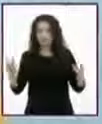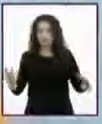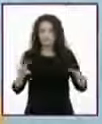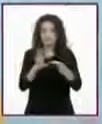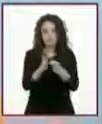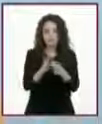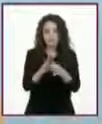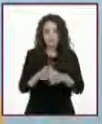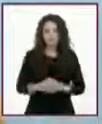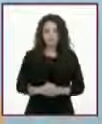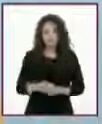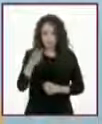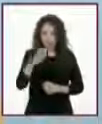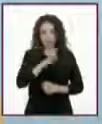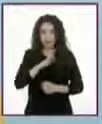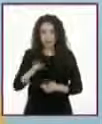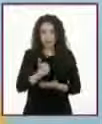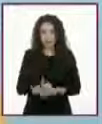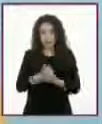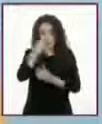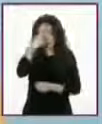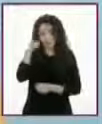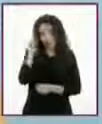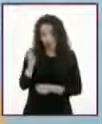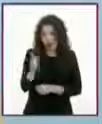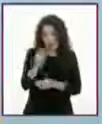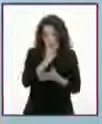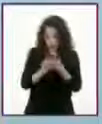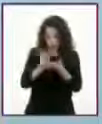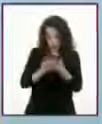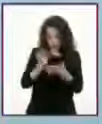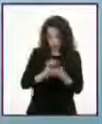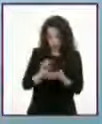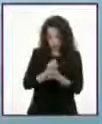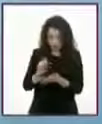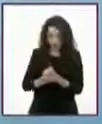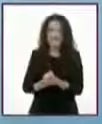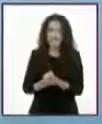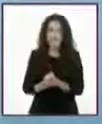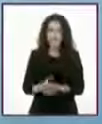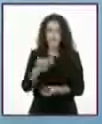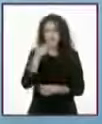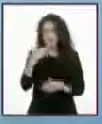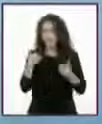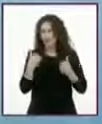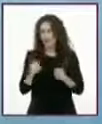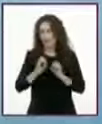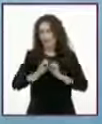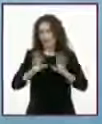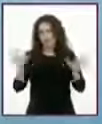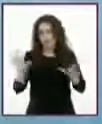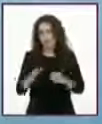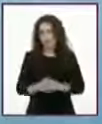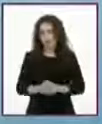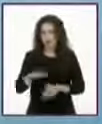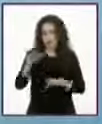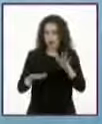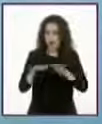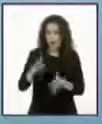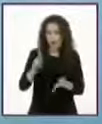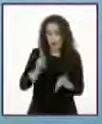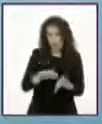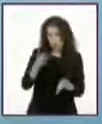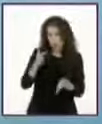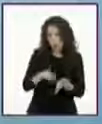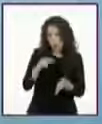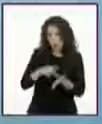Los conectores permiten que el texto tenga una estructura lógica y coherente, y aunque algunos parecen repetitivos, es importante utilizarlos